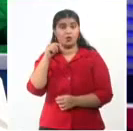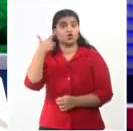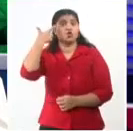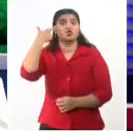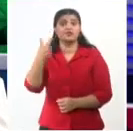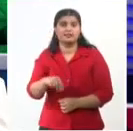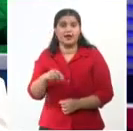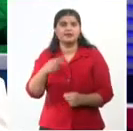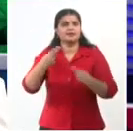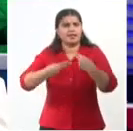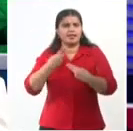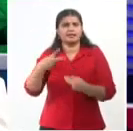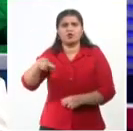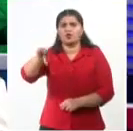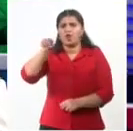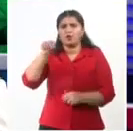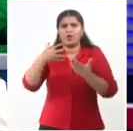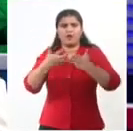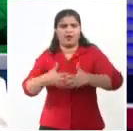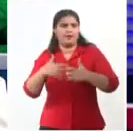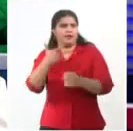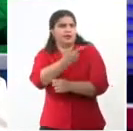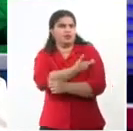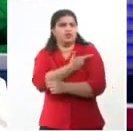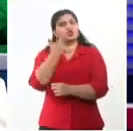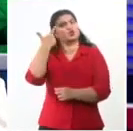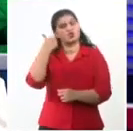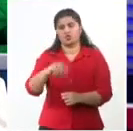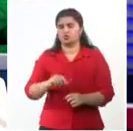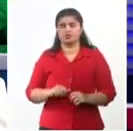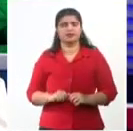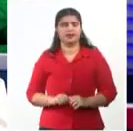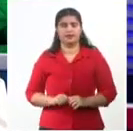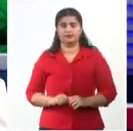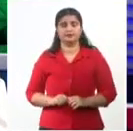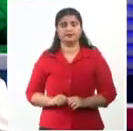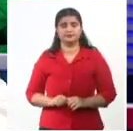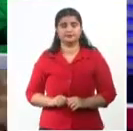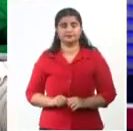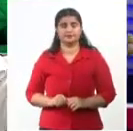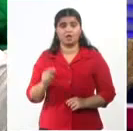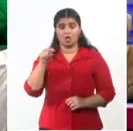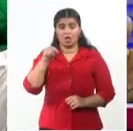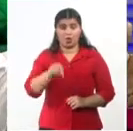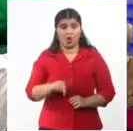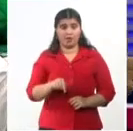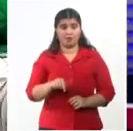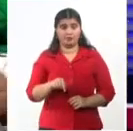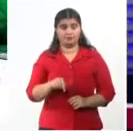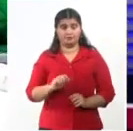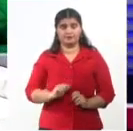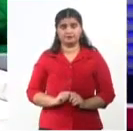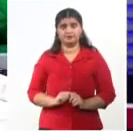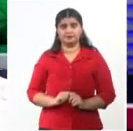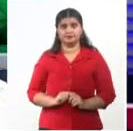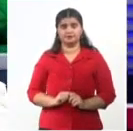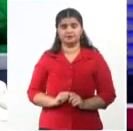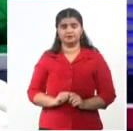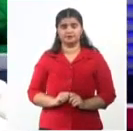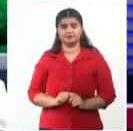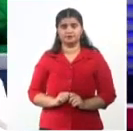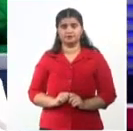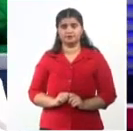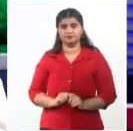tiempo. Y el número de países todos los días cambia. Hoy en la mañana, el otro día, Fauci, que ustedes saben que es